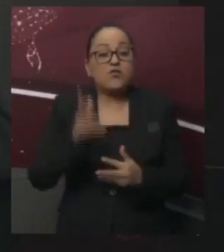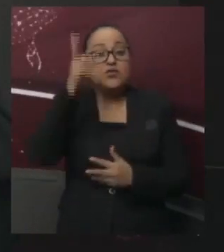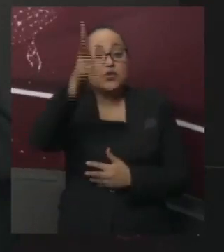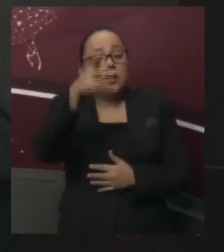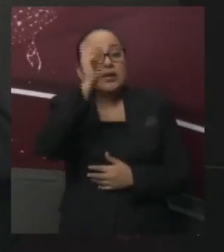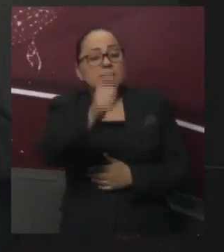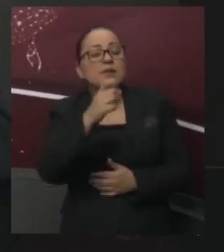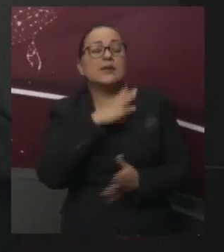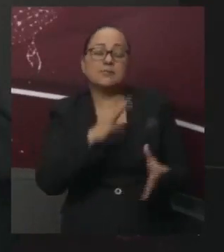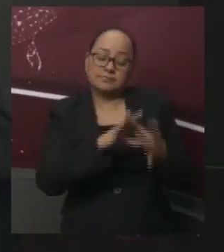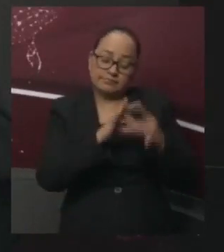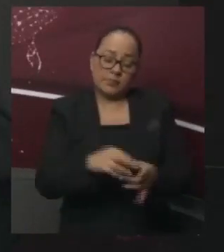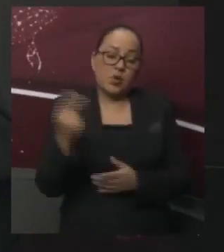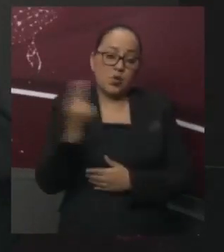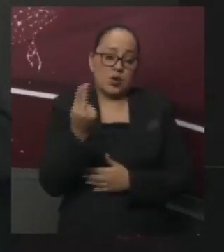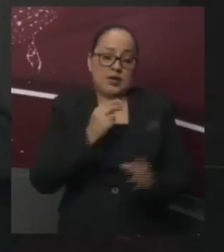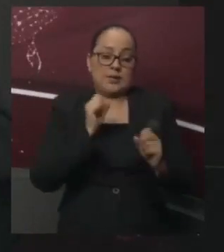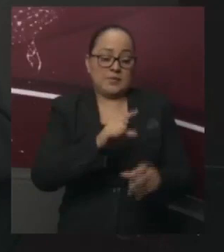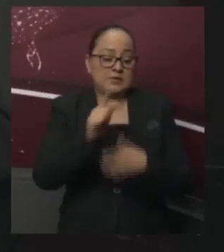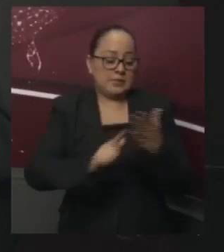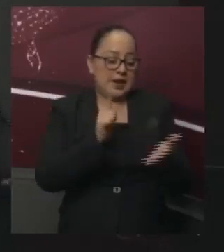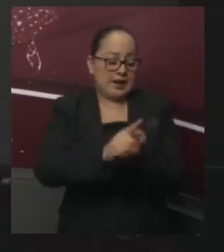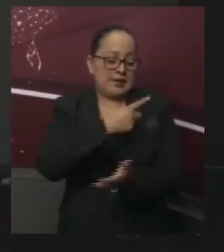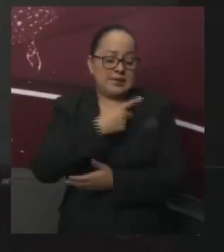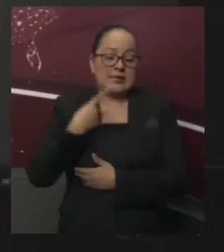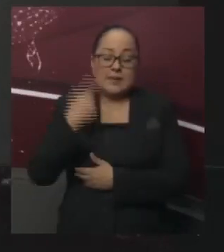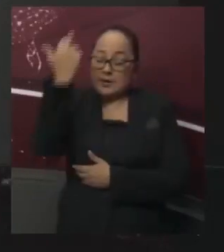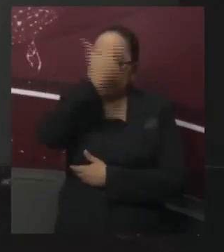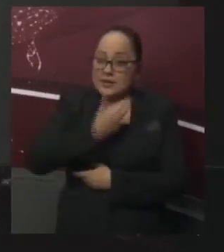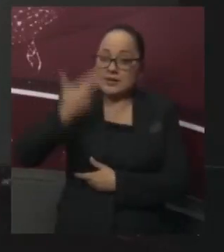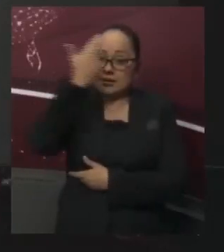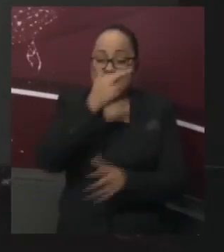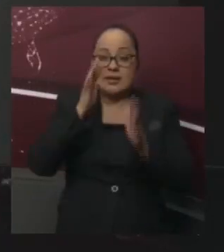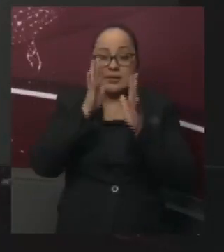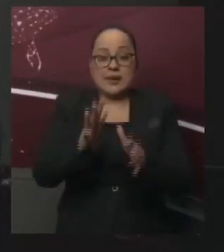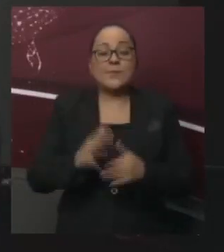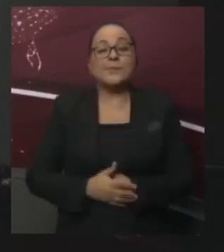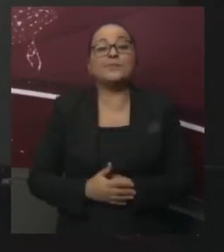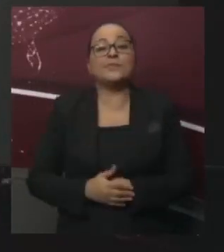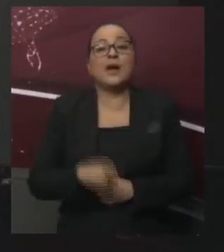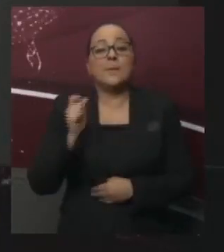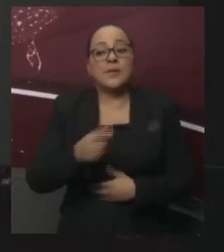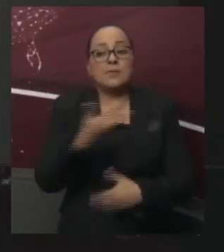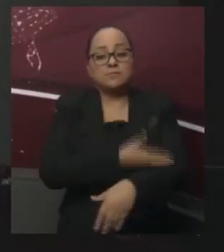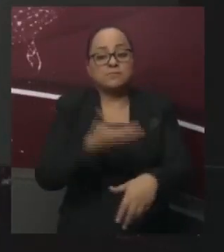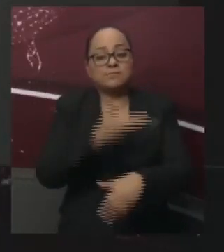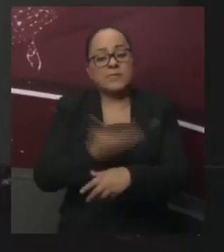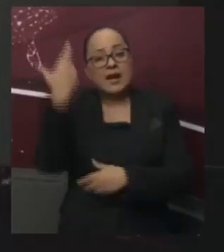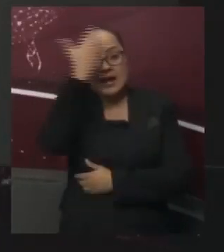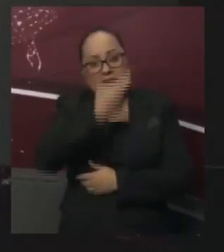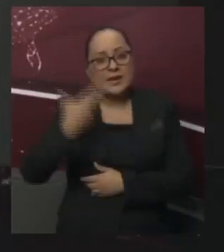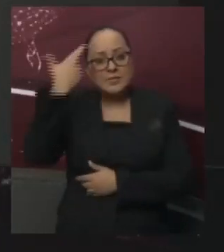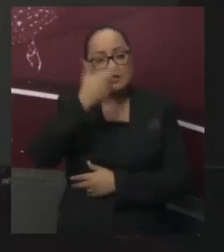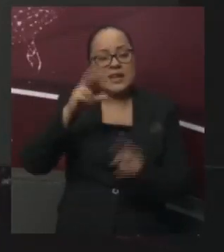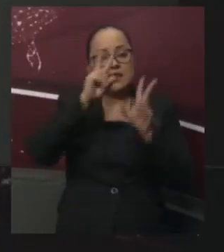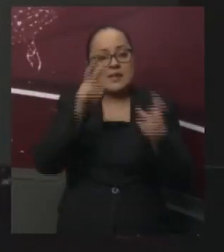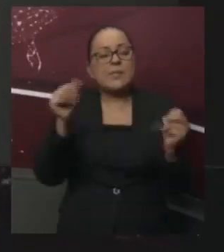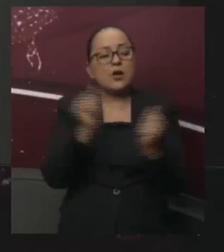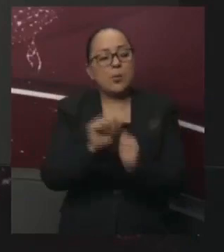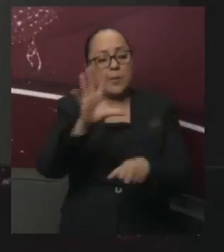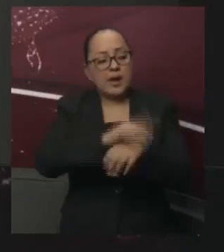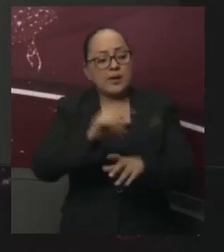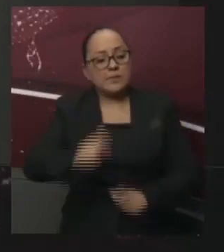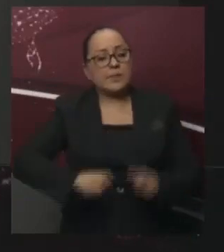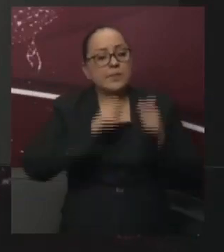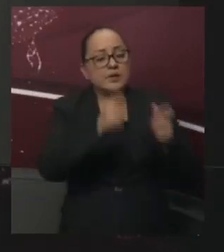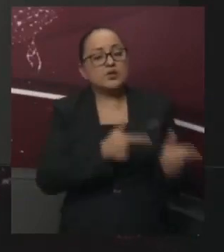perentorio, ¿no? Que esta ley pase a revisión y más allá de esos, resolver muchos problemas colaterales con la aportación de armas. Uno